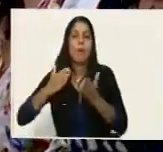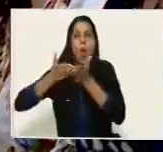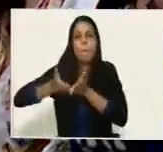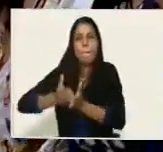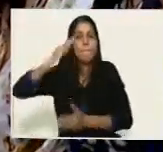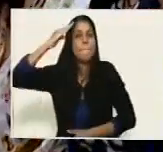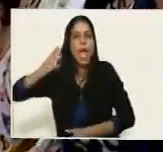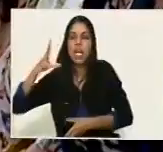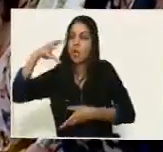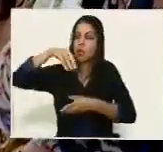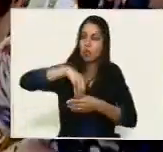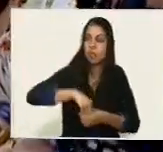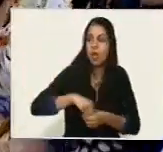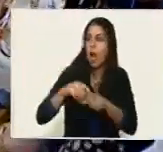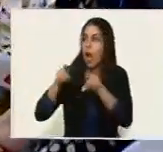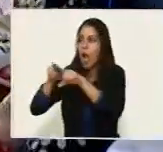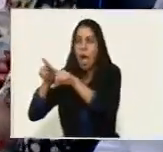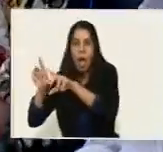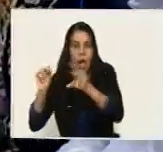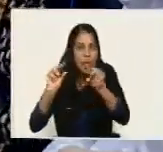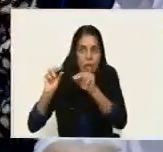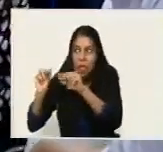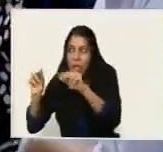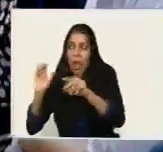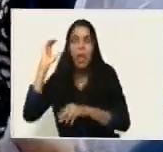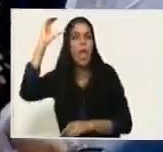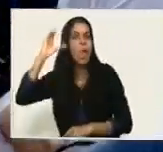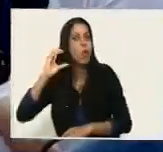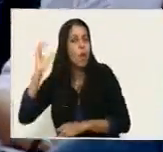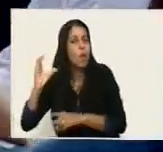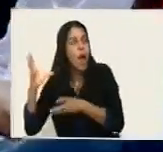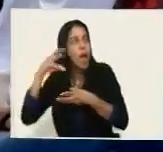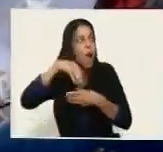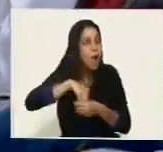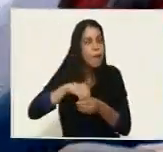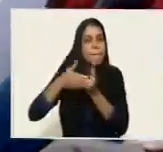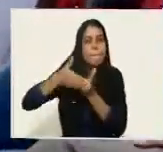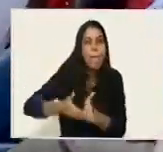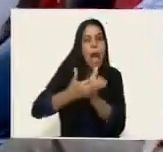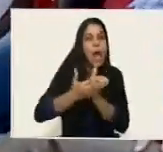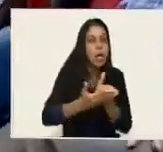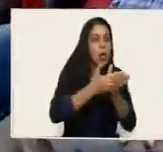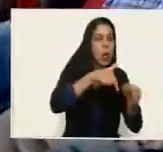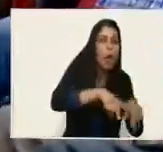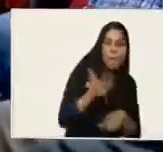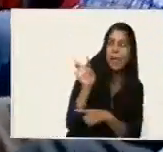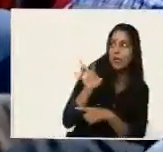rumores, era lo primero que sabíamos de todo lo que pasaba en Europa, rumores. Después,